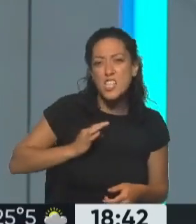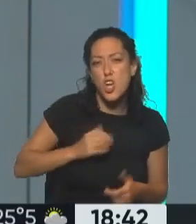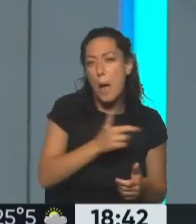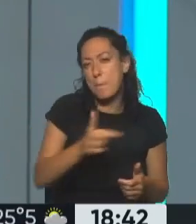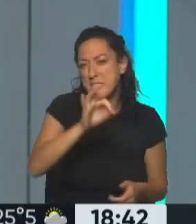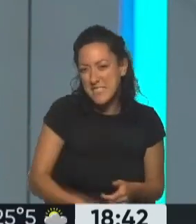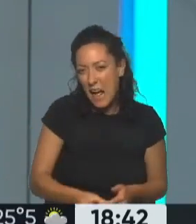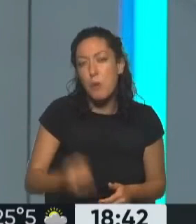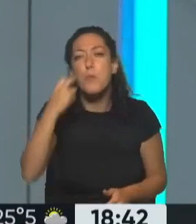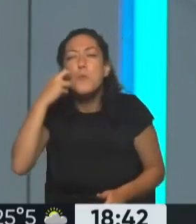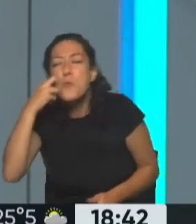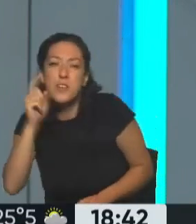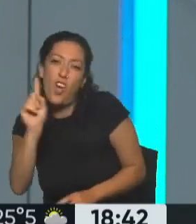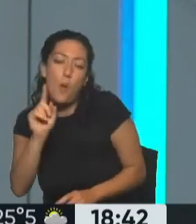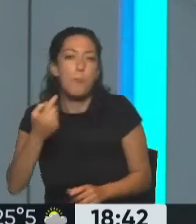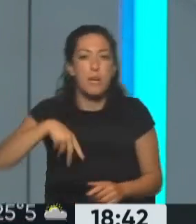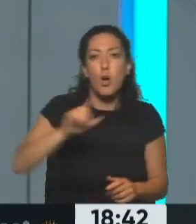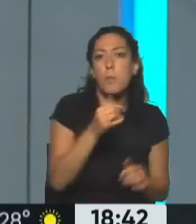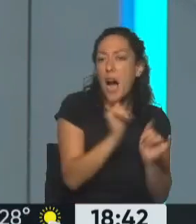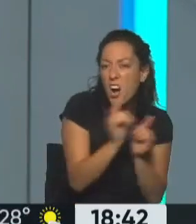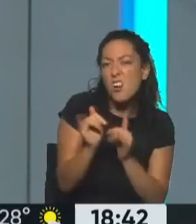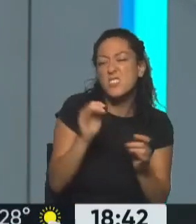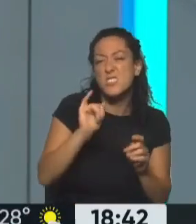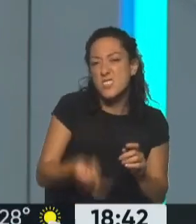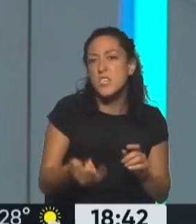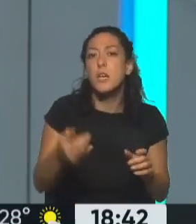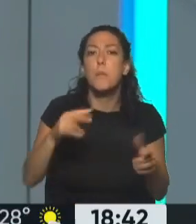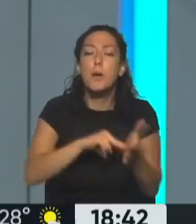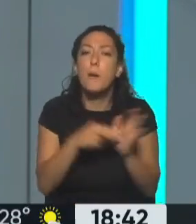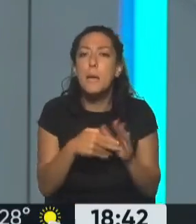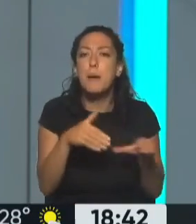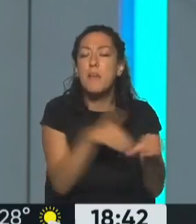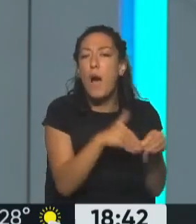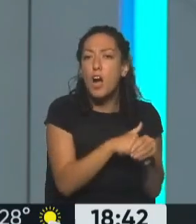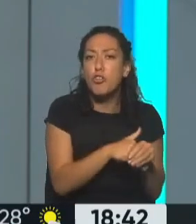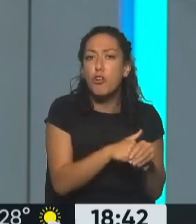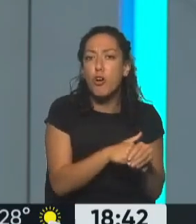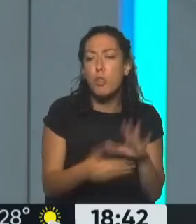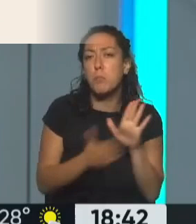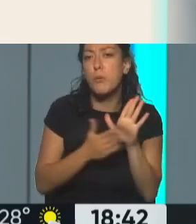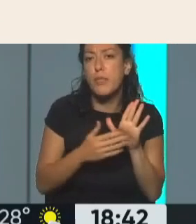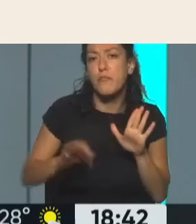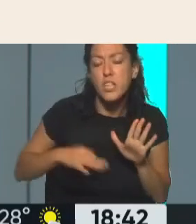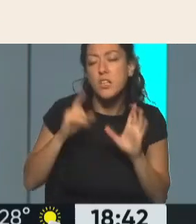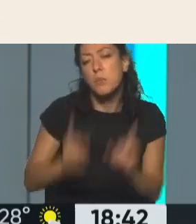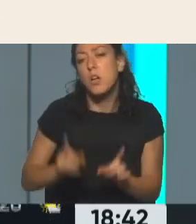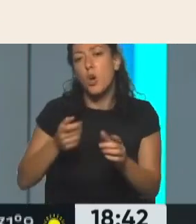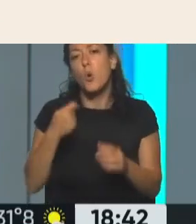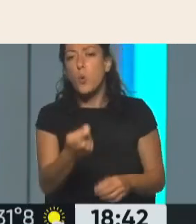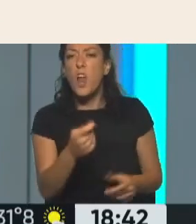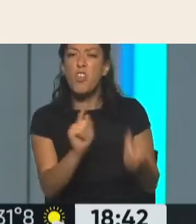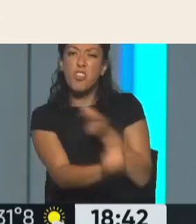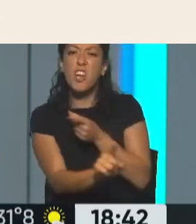Store como en la App Store de Apple, solo son necesarios tres pasos simples. Primero descargar la aplicación Supervil Jubilados